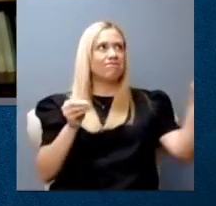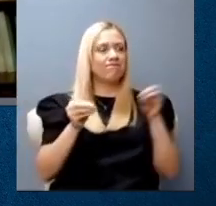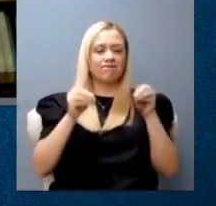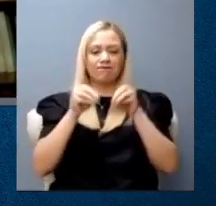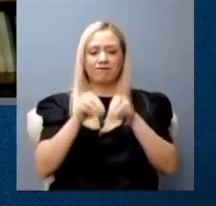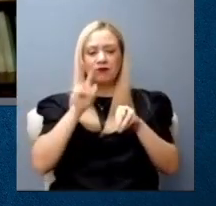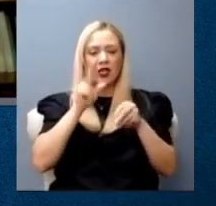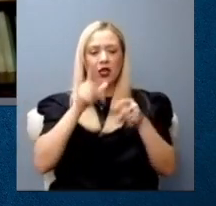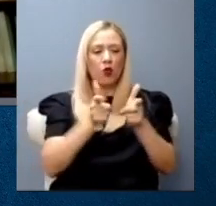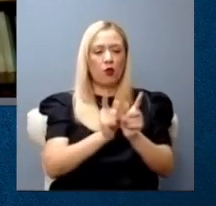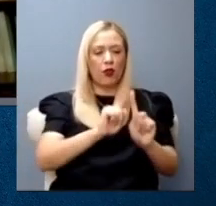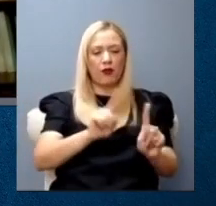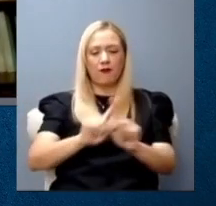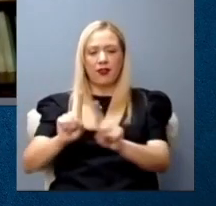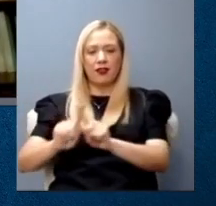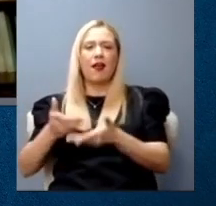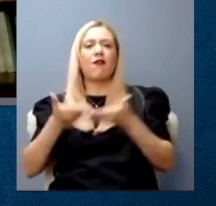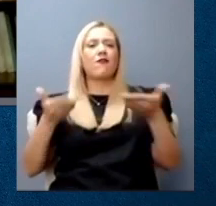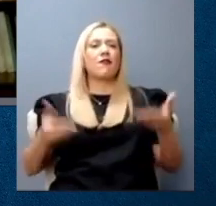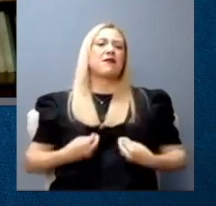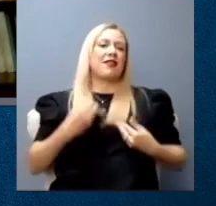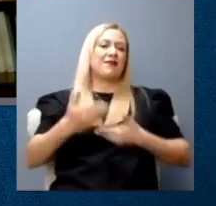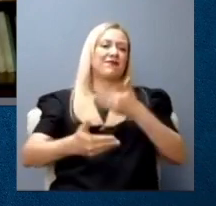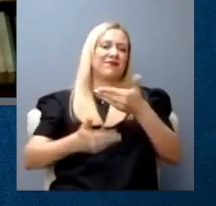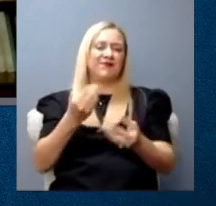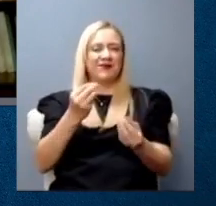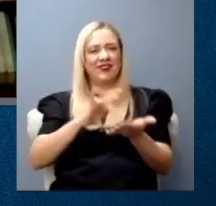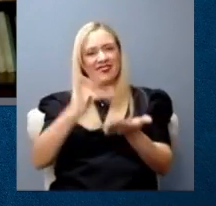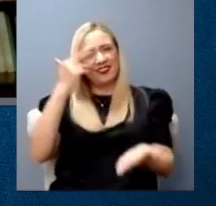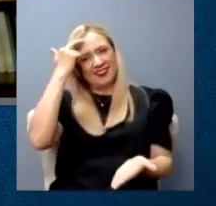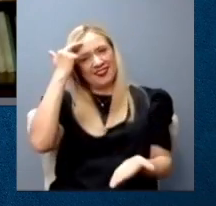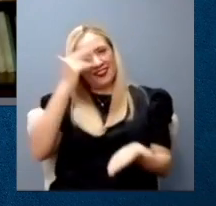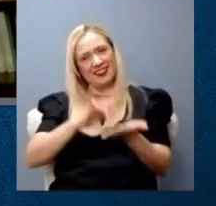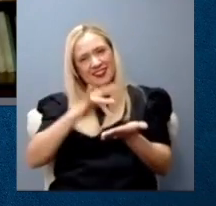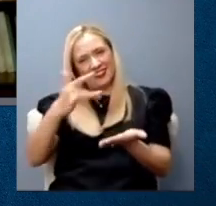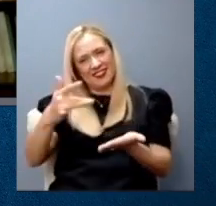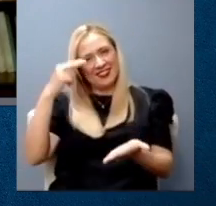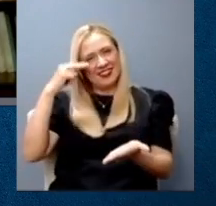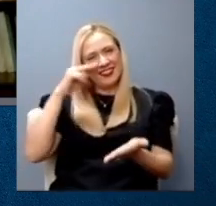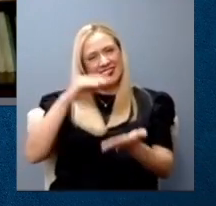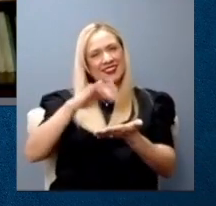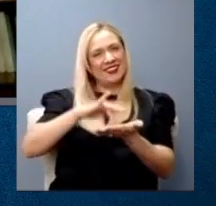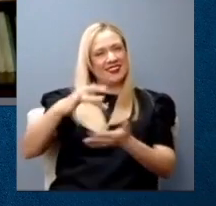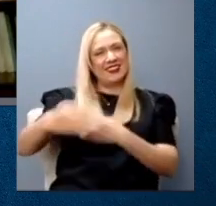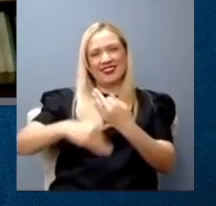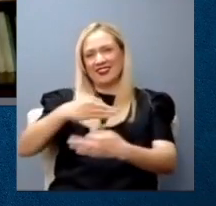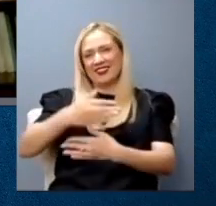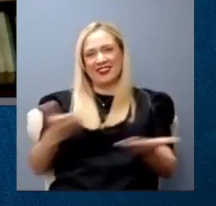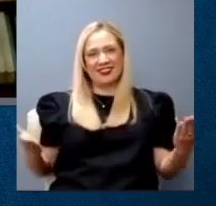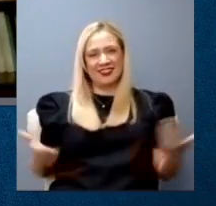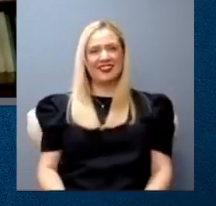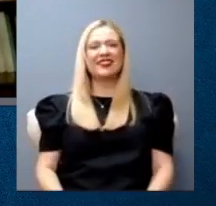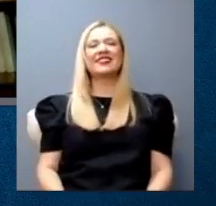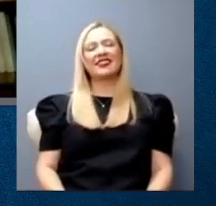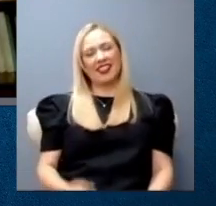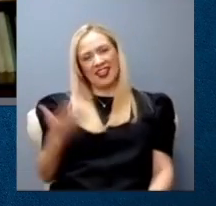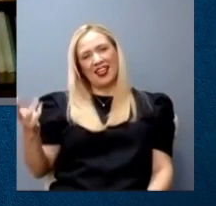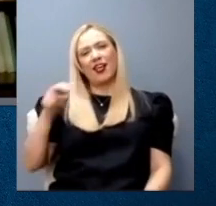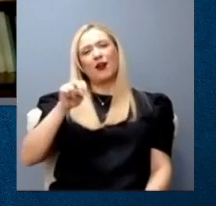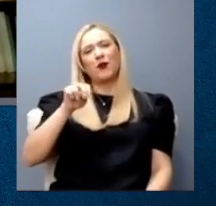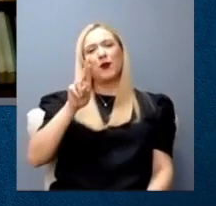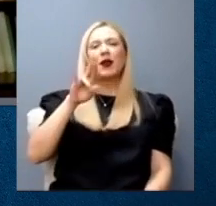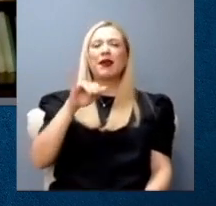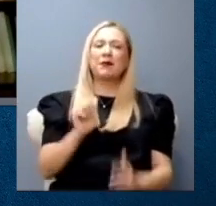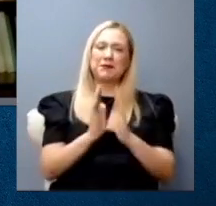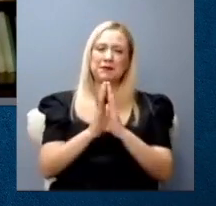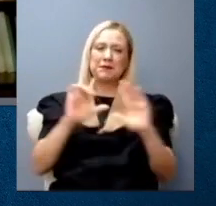intersectoriales en estos contextos precisos. Muchas gracias, Roberto, y gracias a Nuria y a Carlos. Gracias, Michelle. Nuria, muy brevemente, por favor, ¿cuál es tu